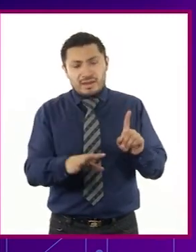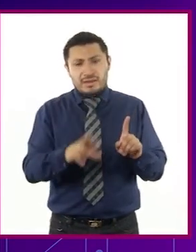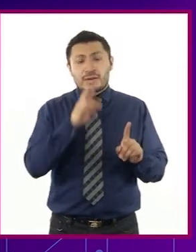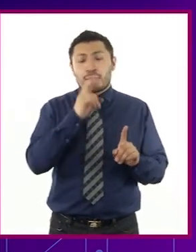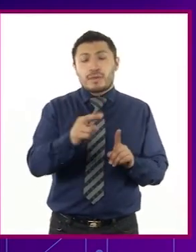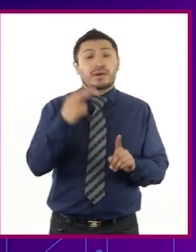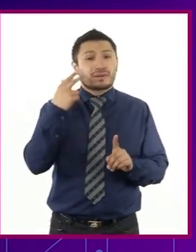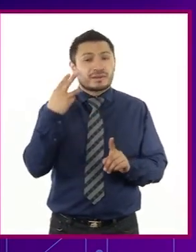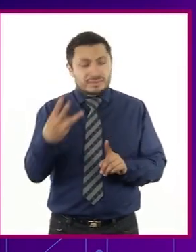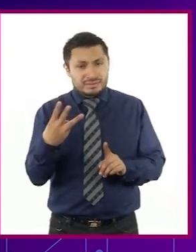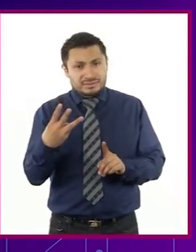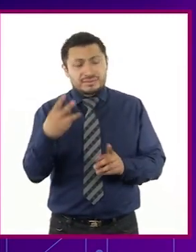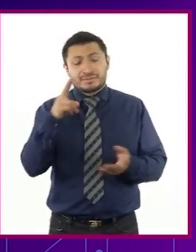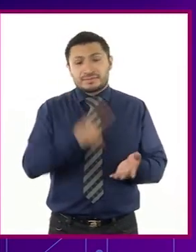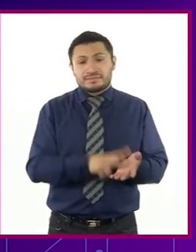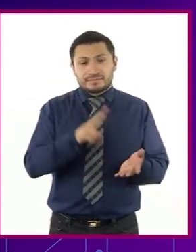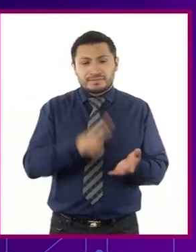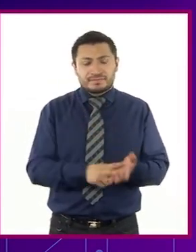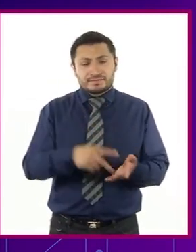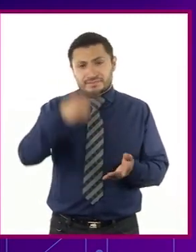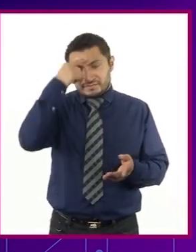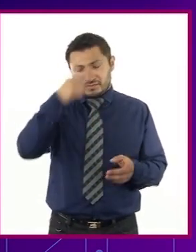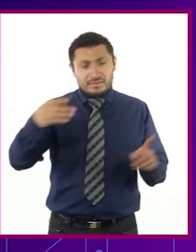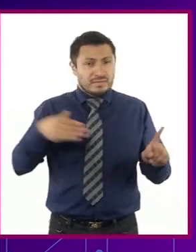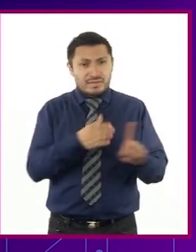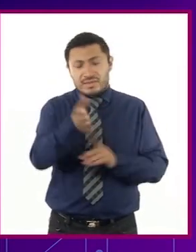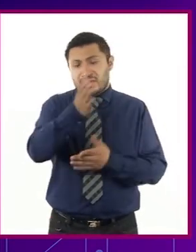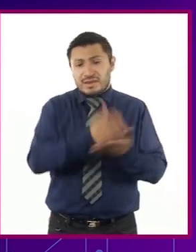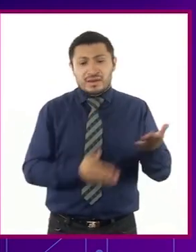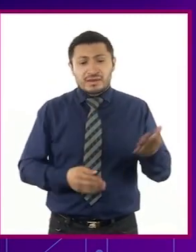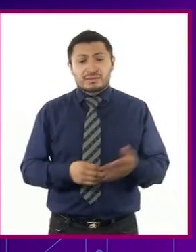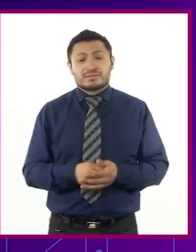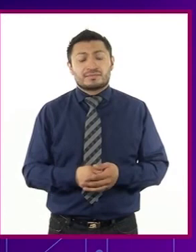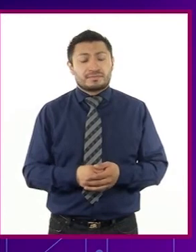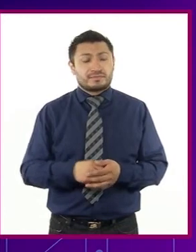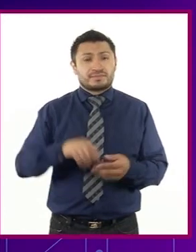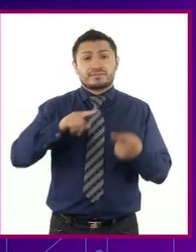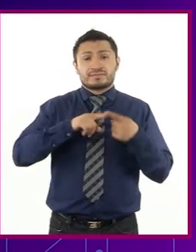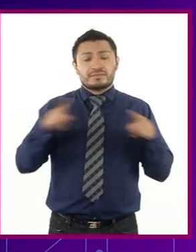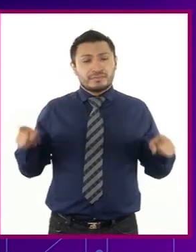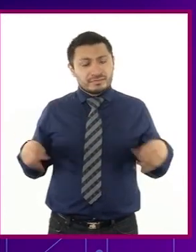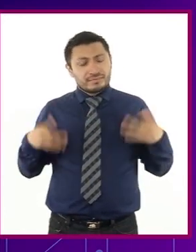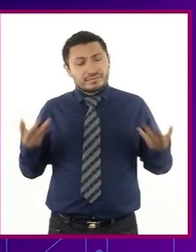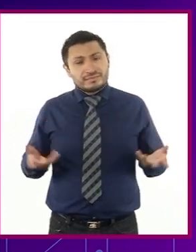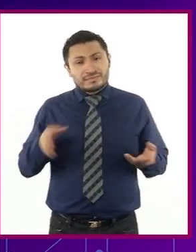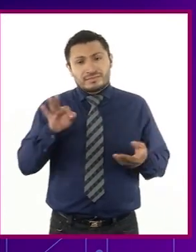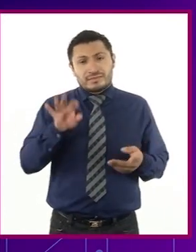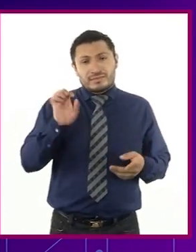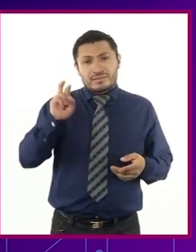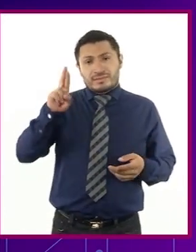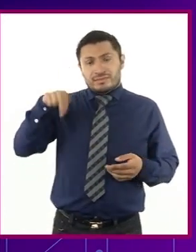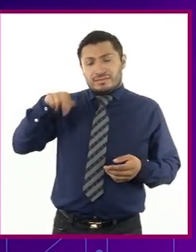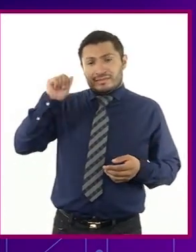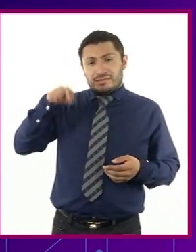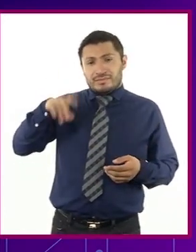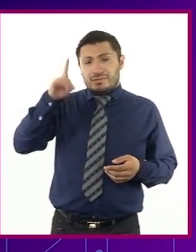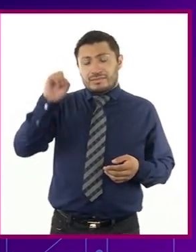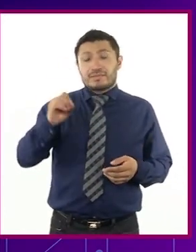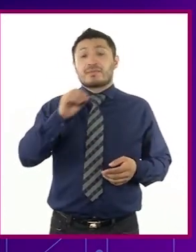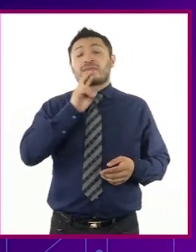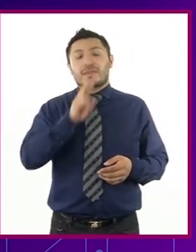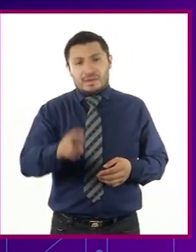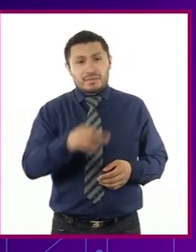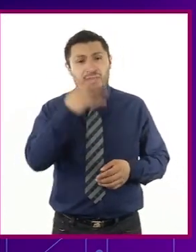3. Ese valor corresponde a la desviación media. En otras palabras, Fernando responde en promedio 5